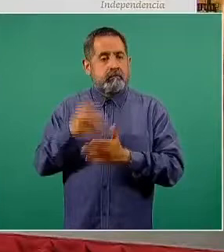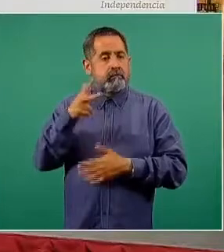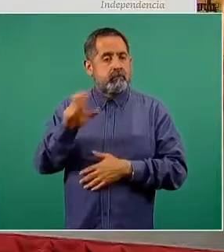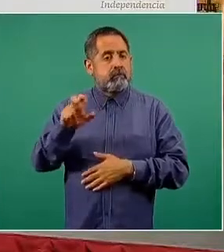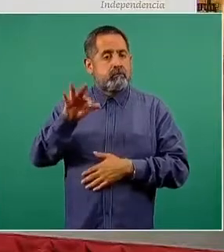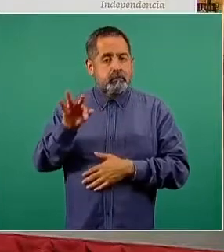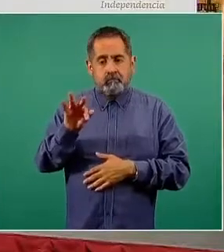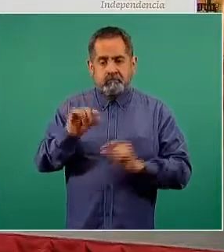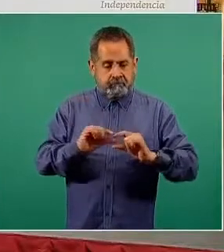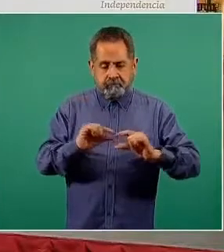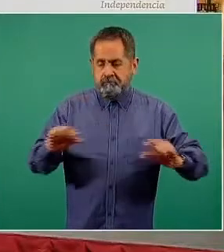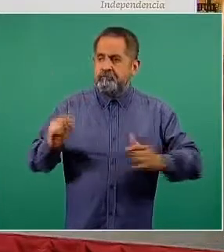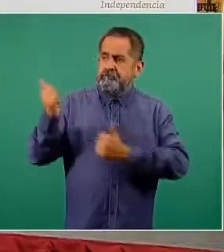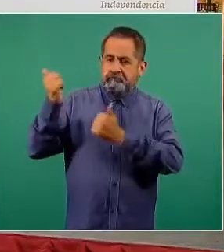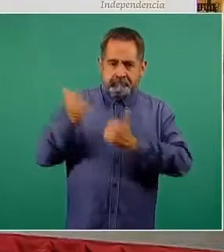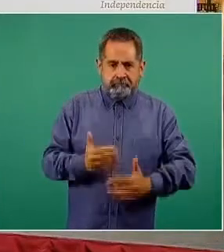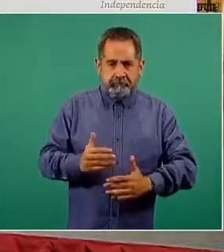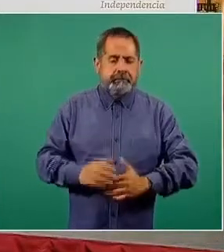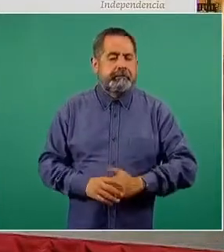3.310.840 dosis de vacuna.